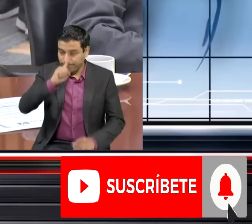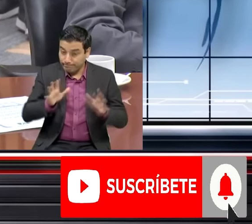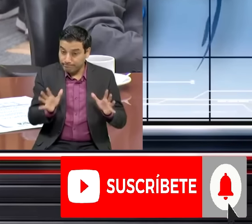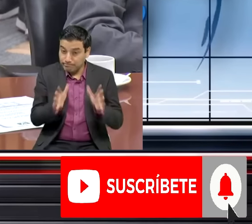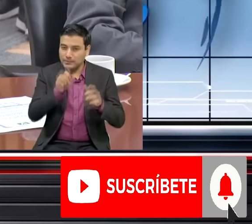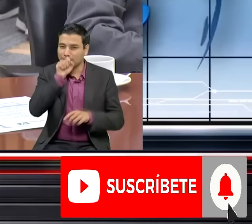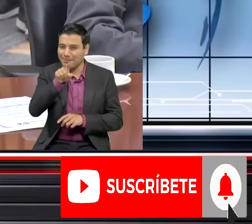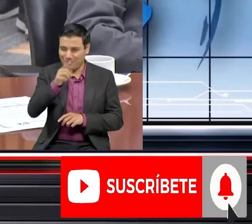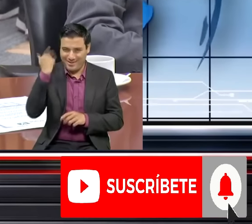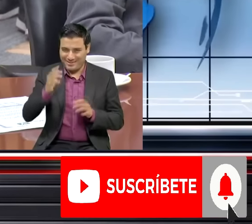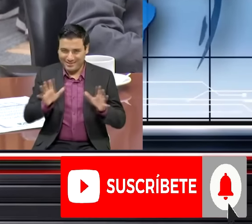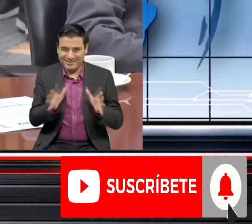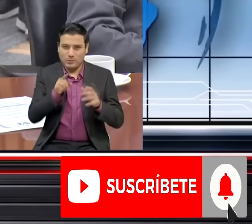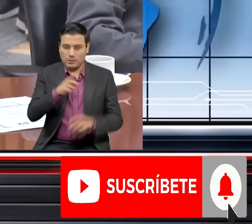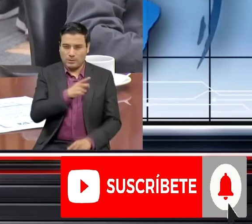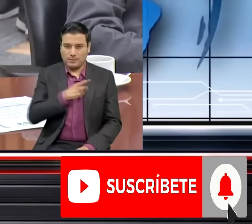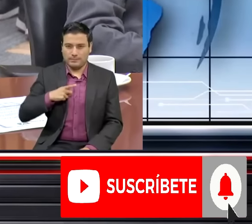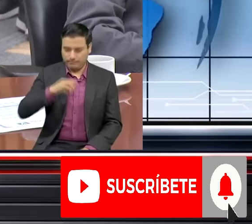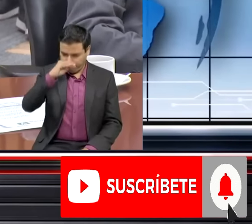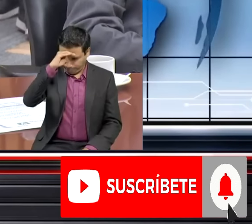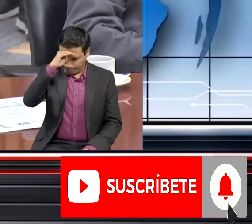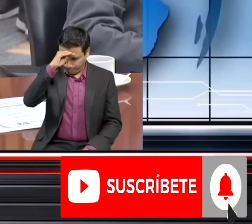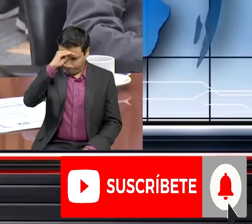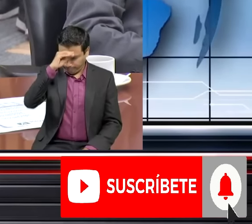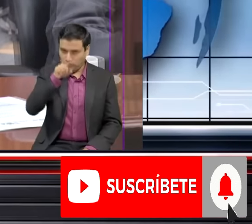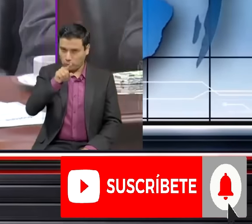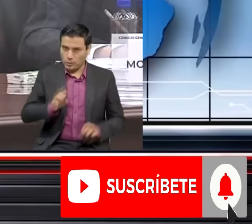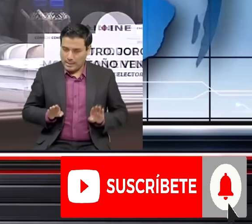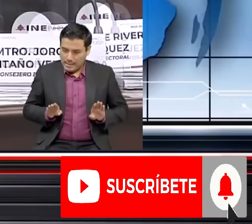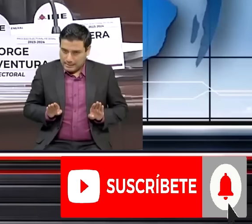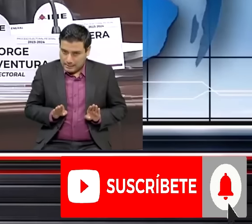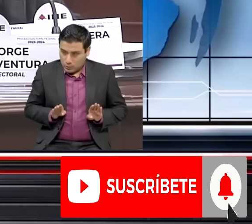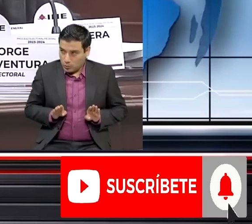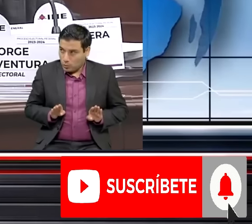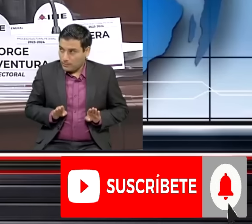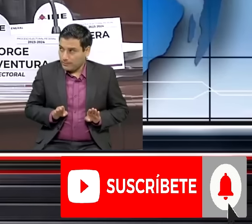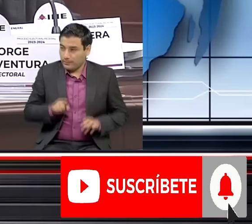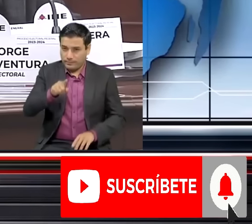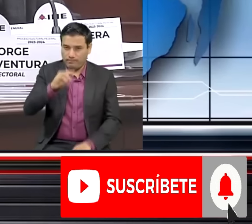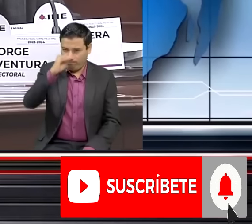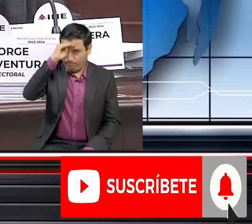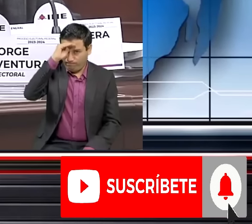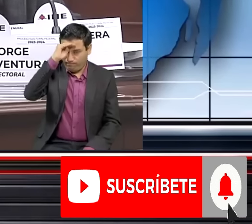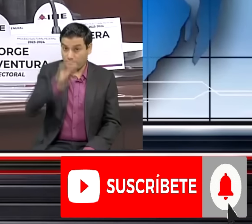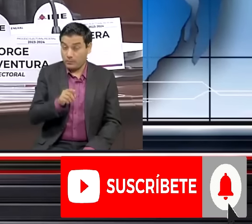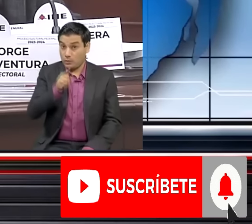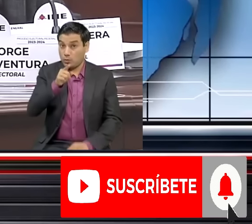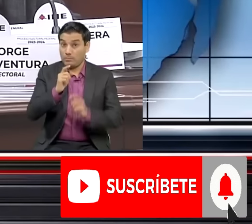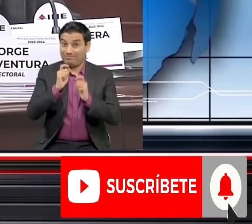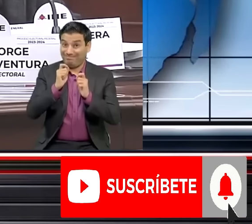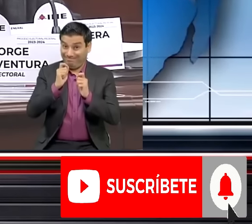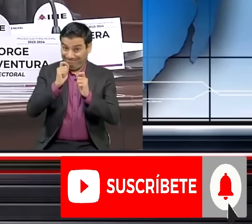hizo un exhorto, a que reflexione sobre esa actitud y que piense que este encargo que usted